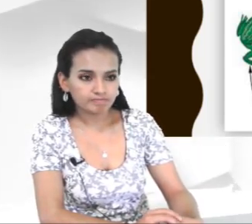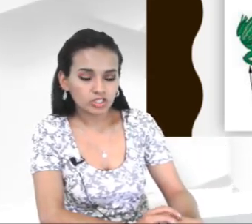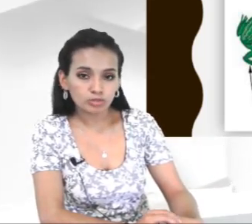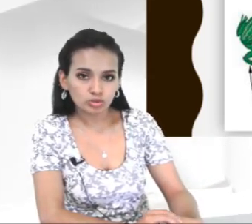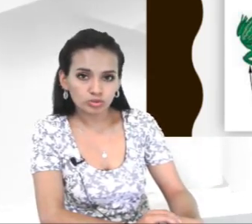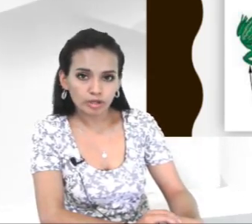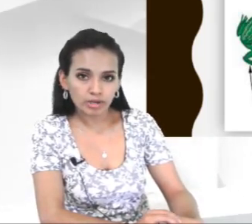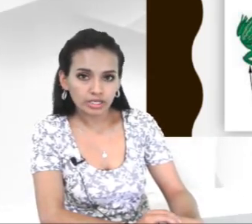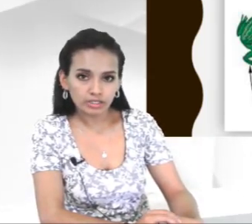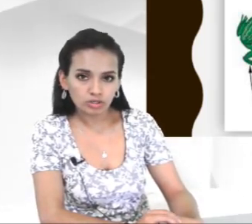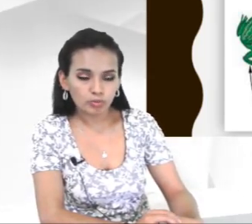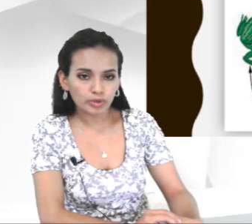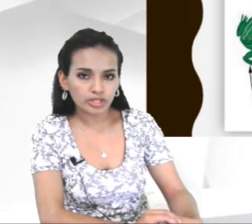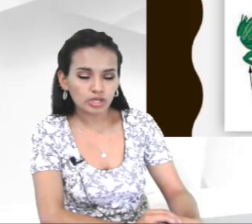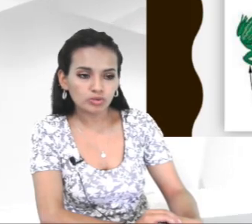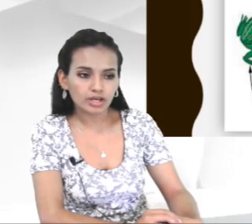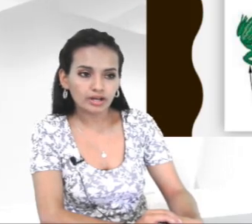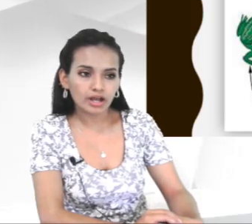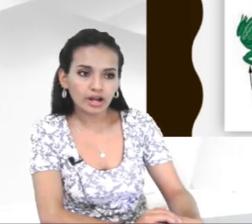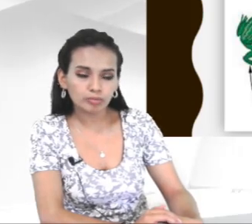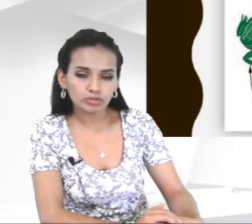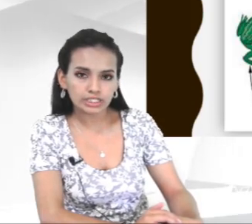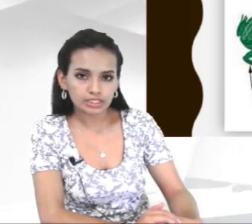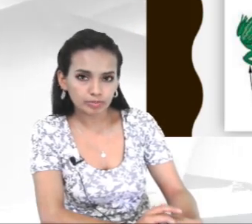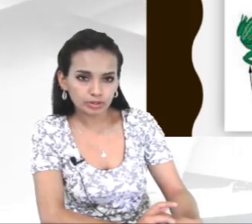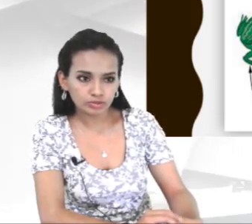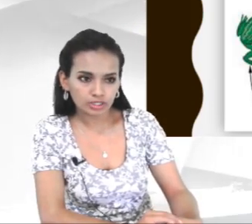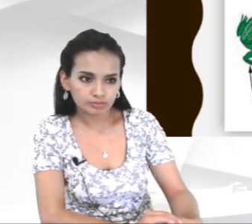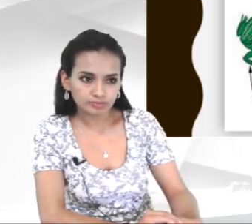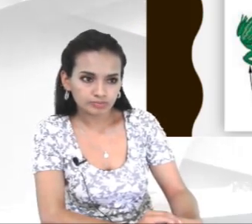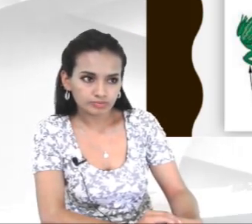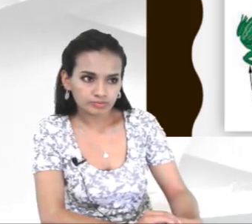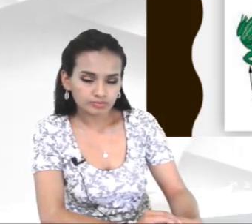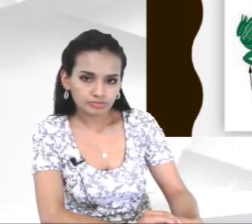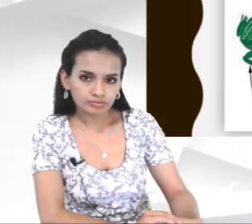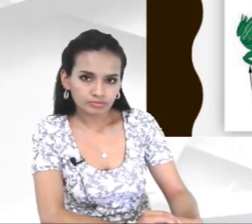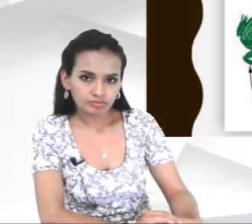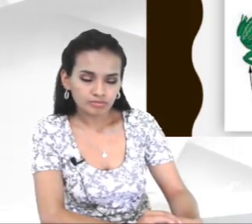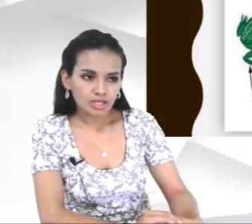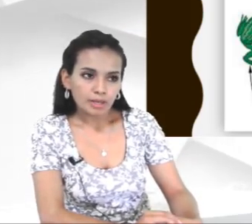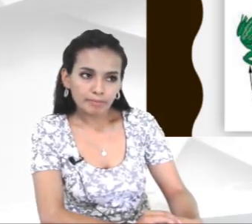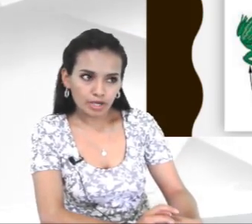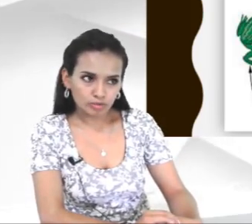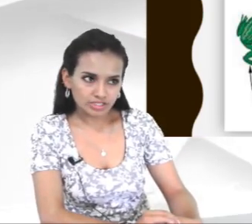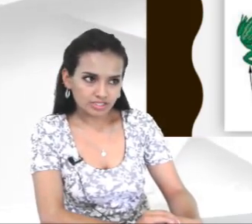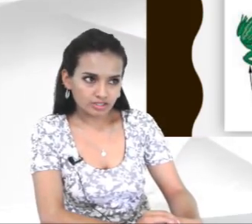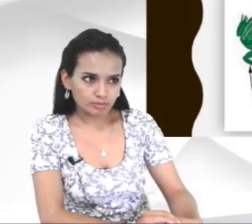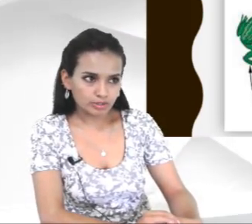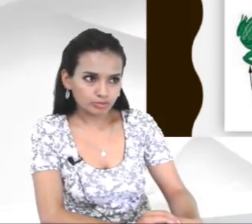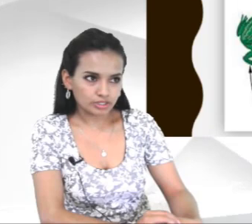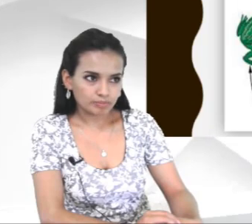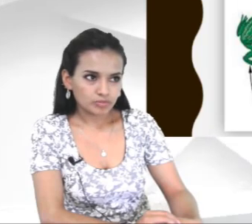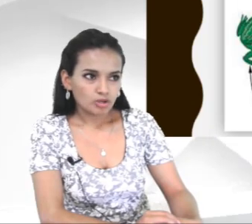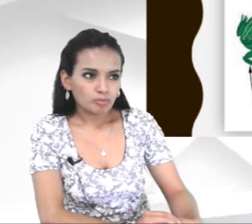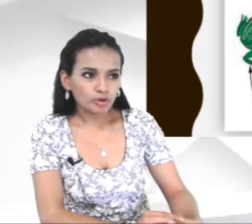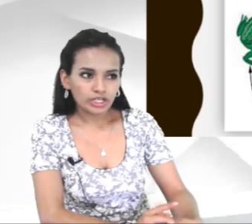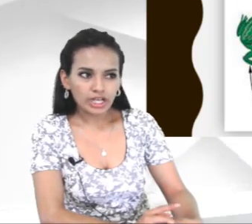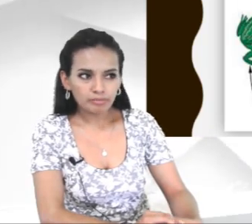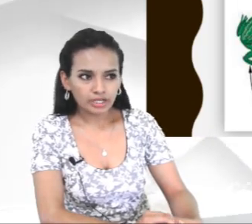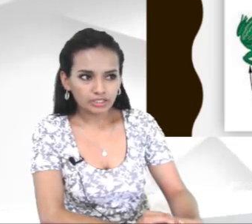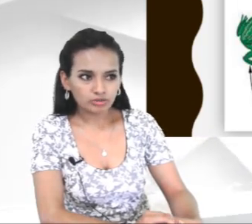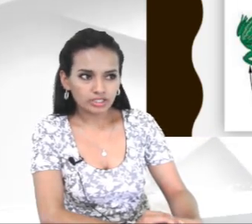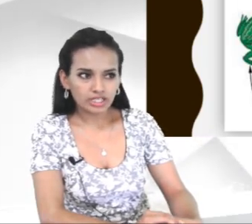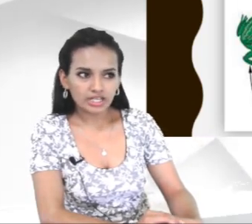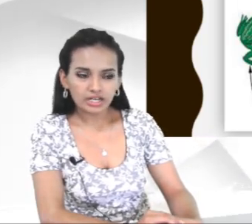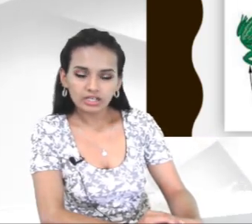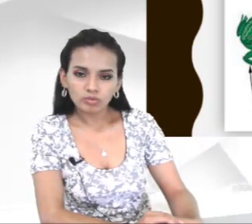tenemos una imagen que nos puede ayudar a responder esta pregunta veamos la siguiente pregunta porque